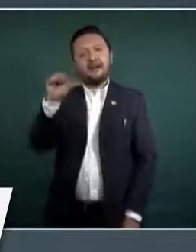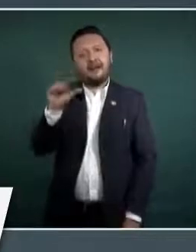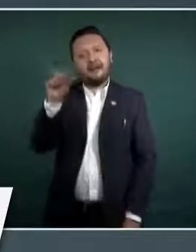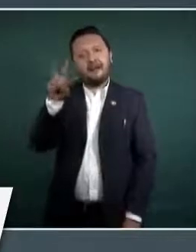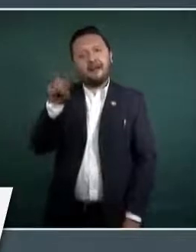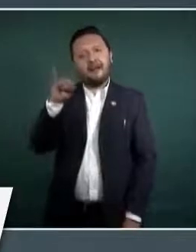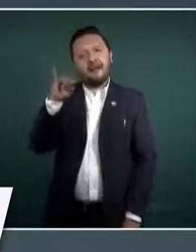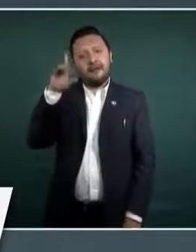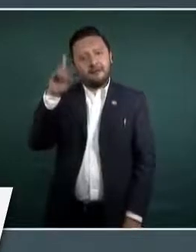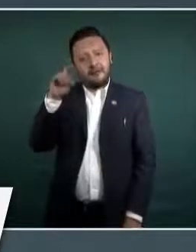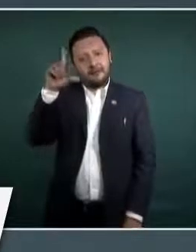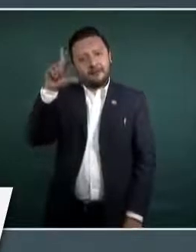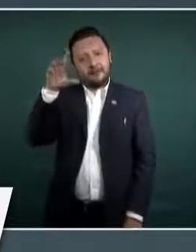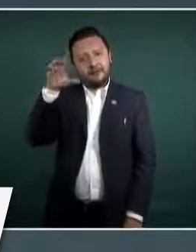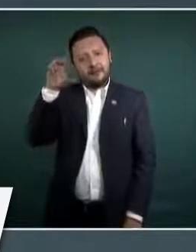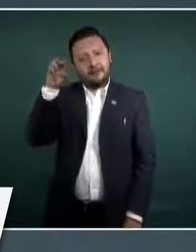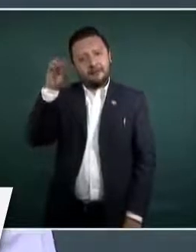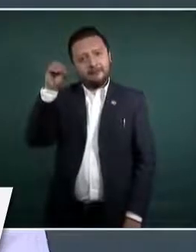para